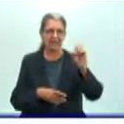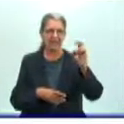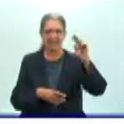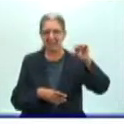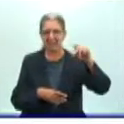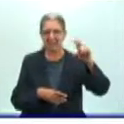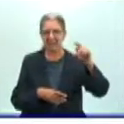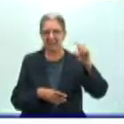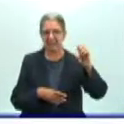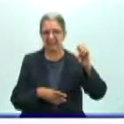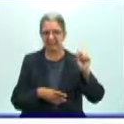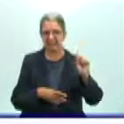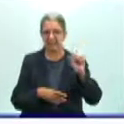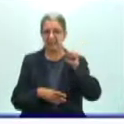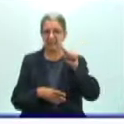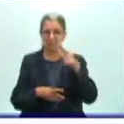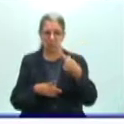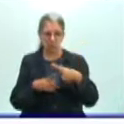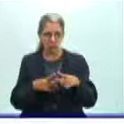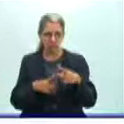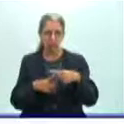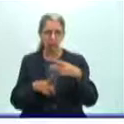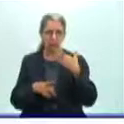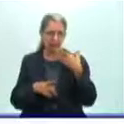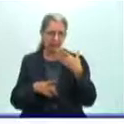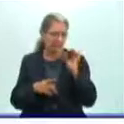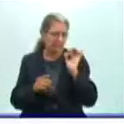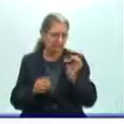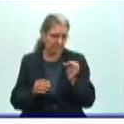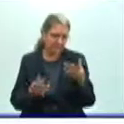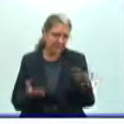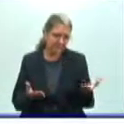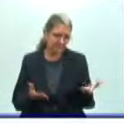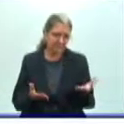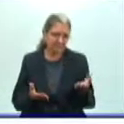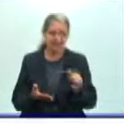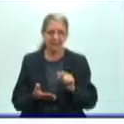los ángulos adyacentes. Vamos a continuar